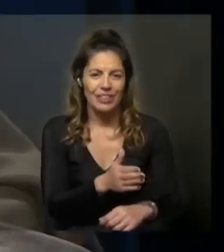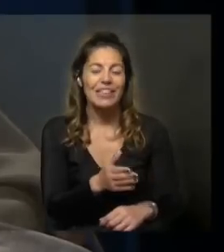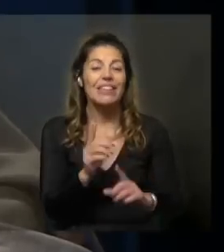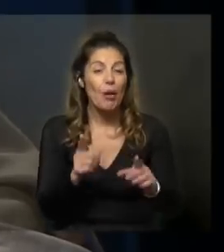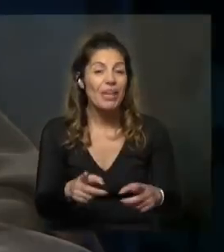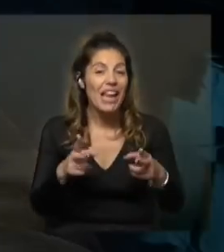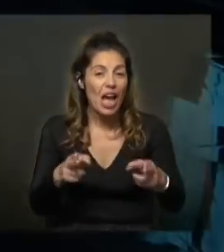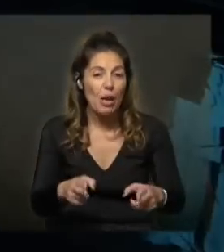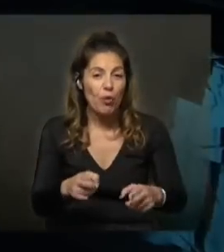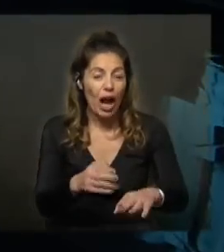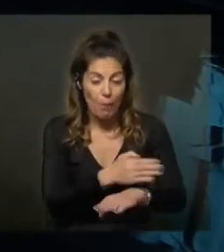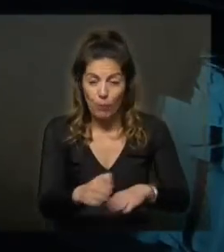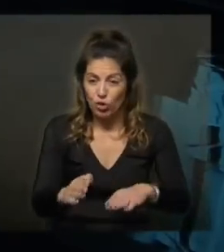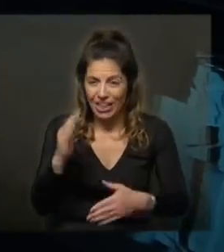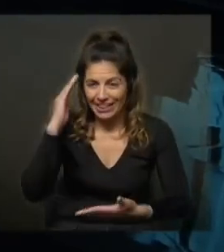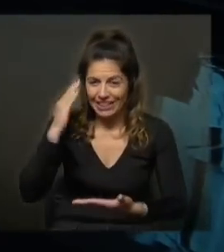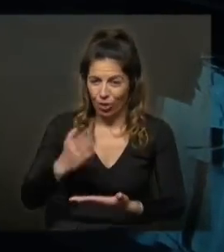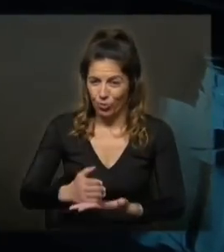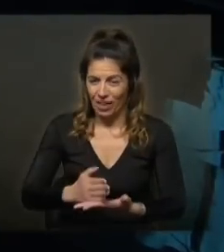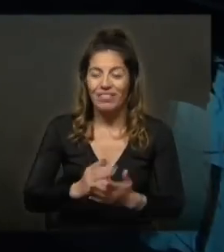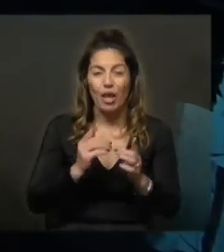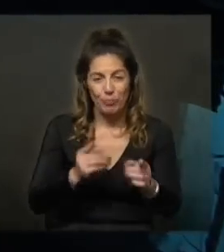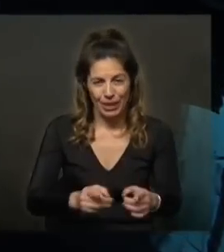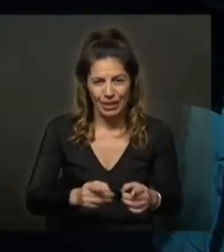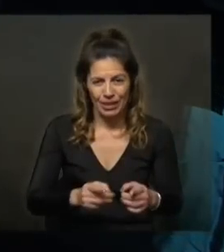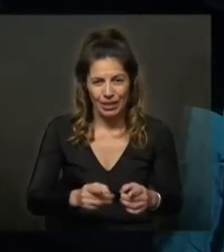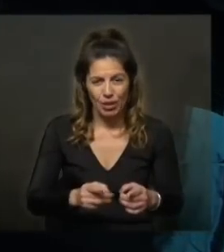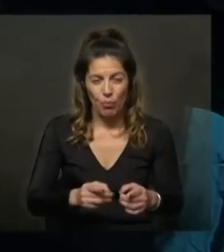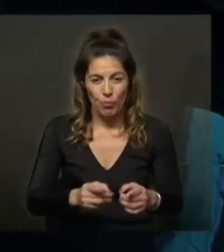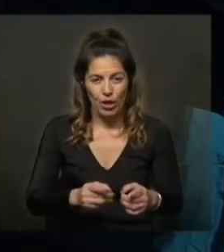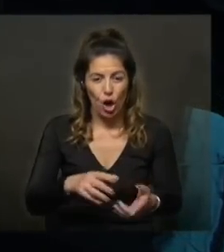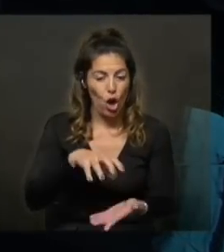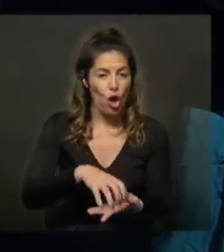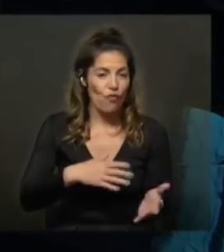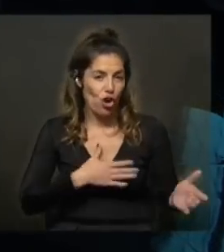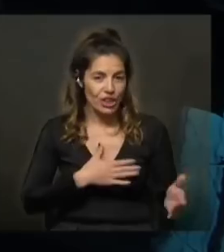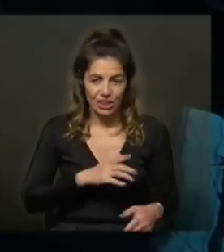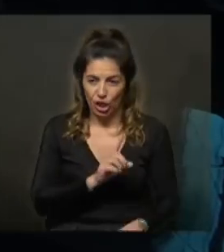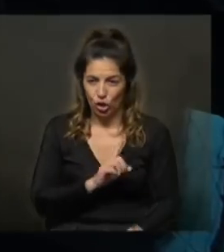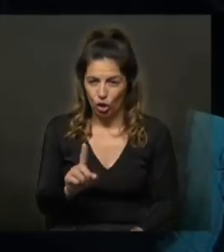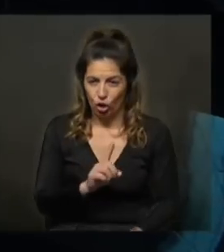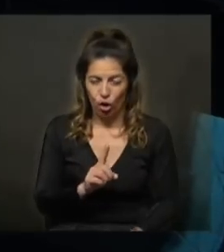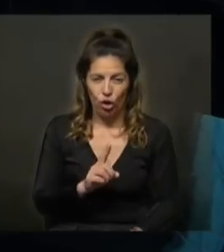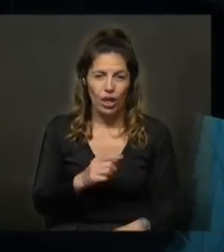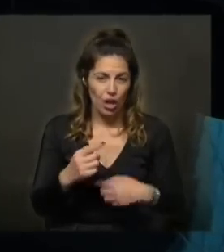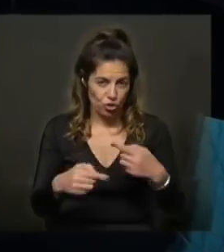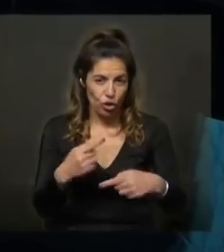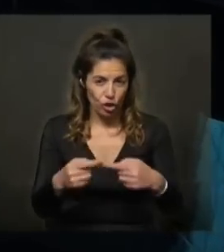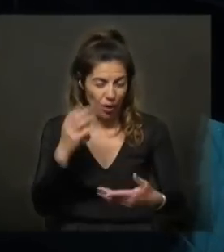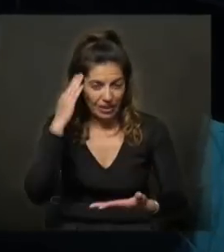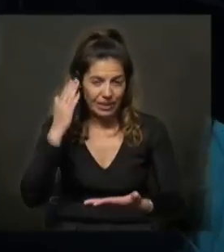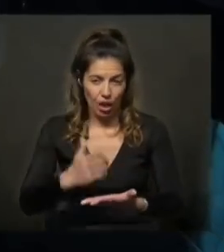era también la época pócita dura no Bueno sí los boliches no estábamos en